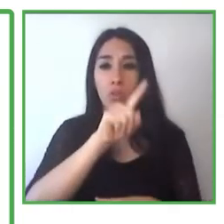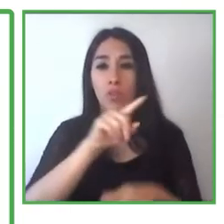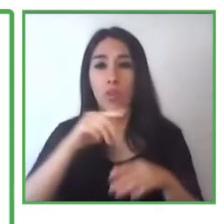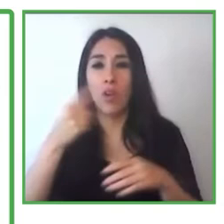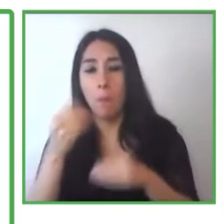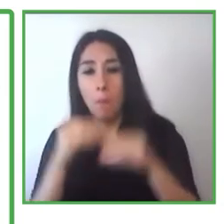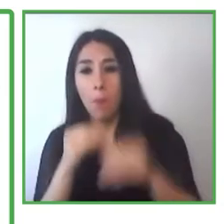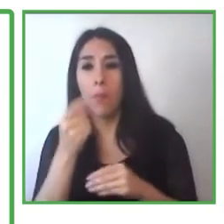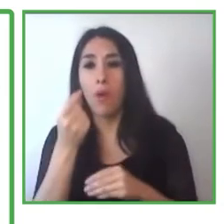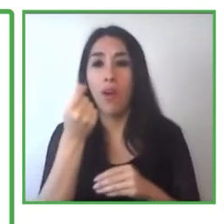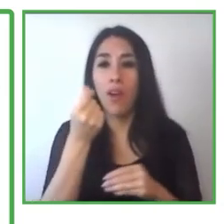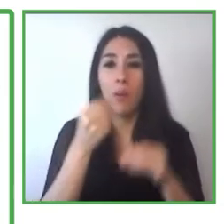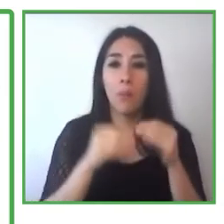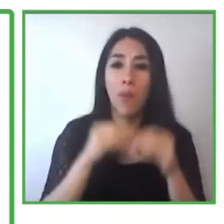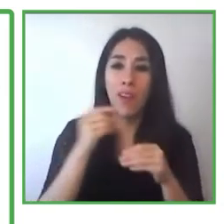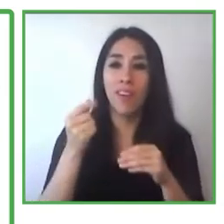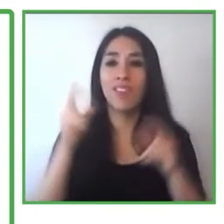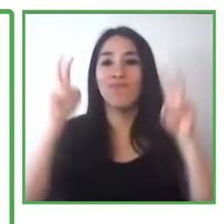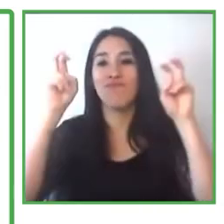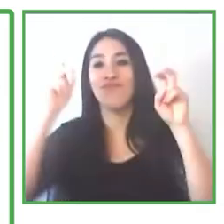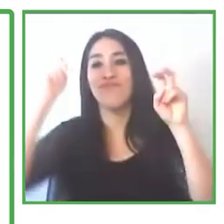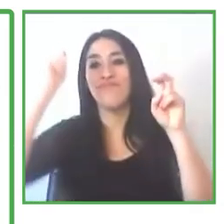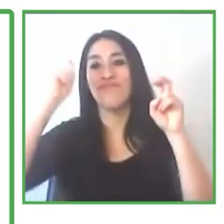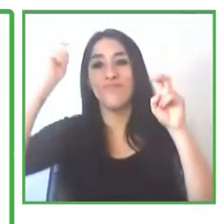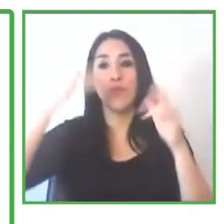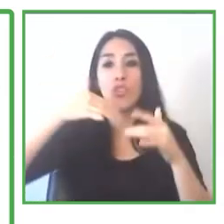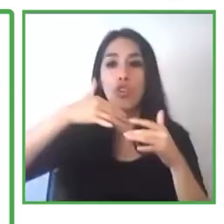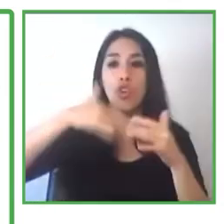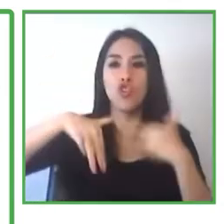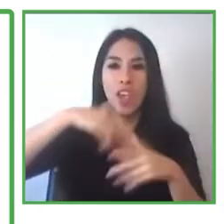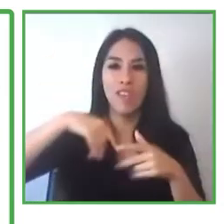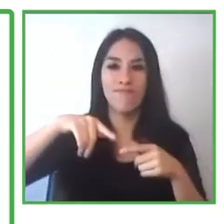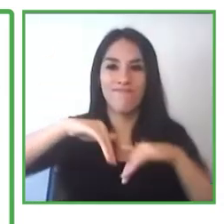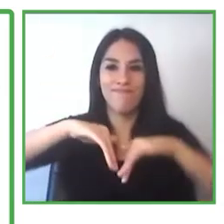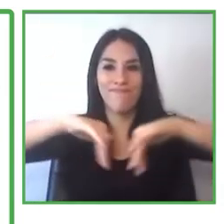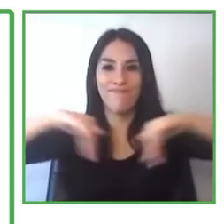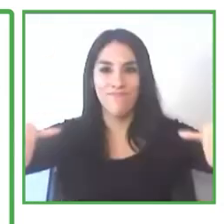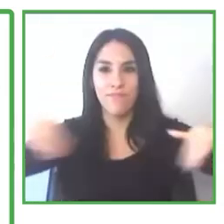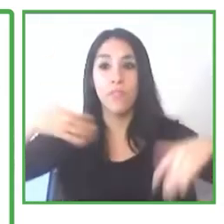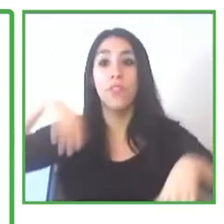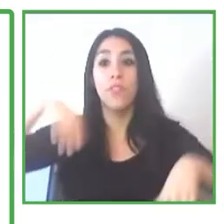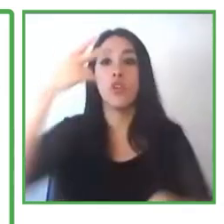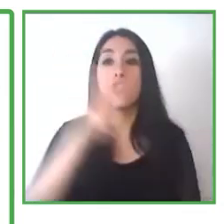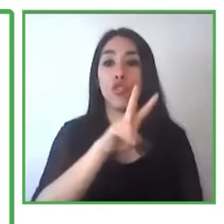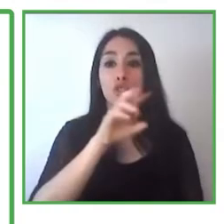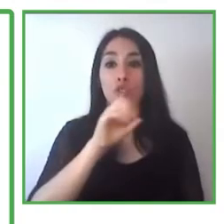la acción social. Y en el 2014, después de crear el Banco CaixaBank, que hoy es líder en España,